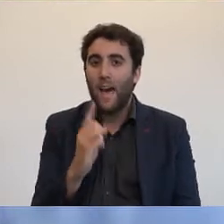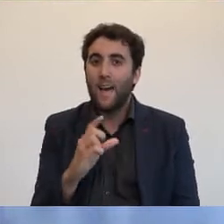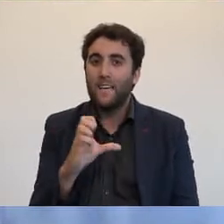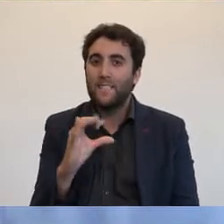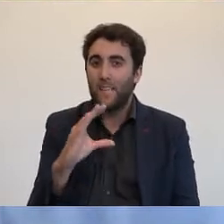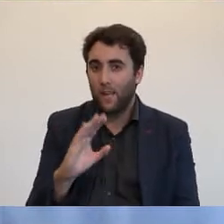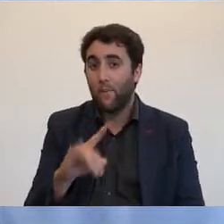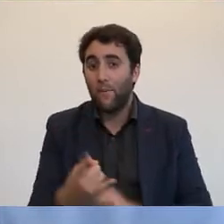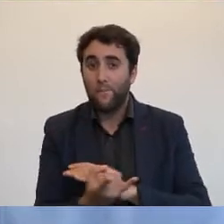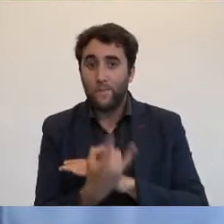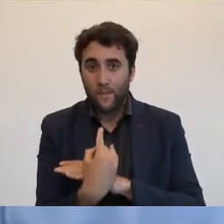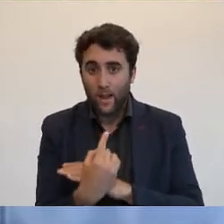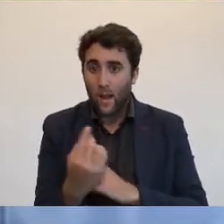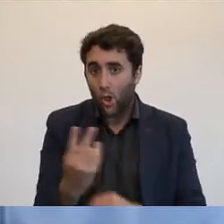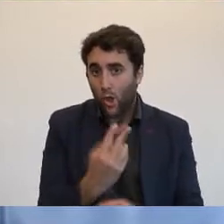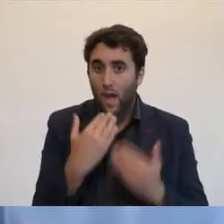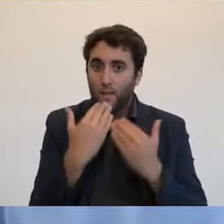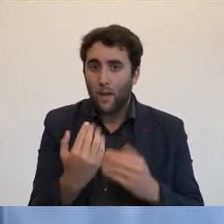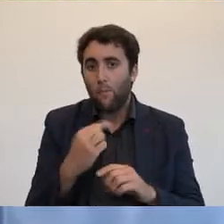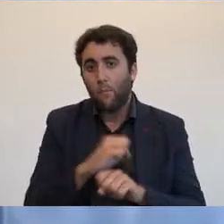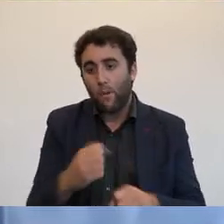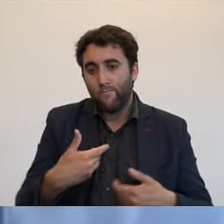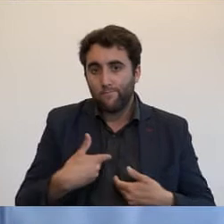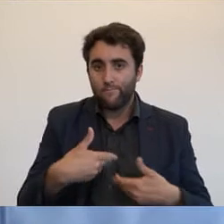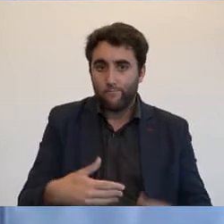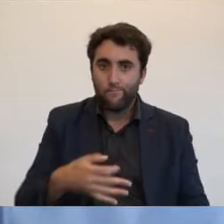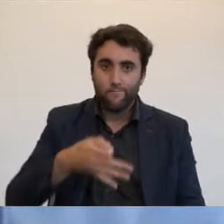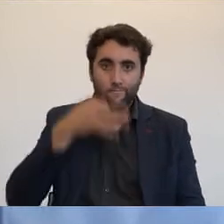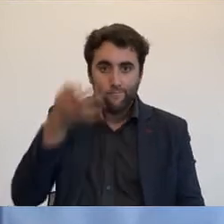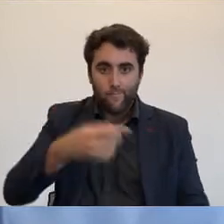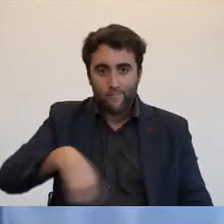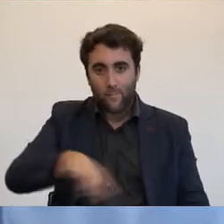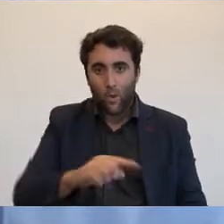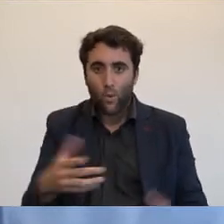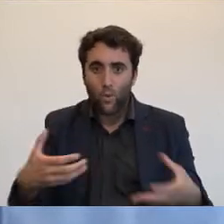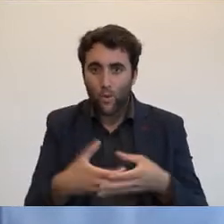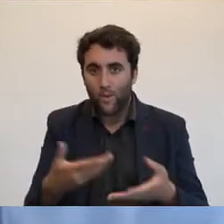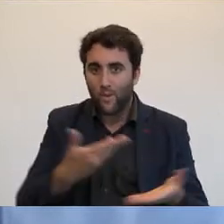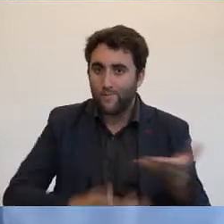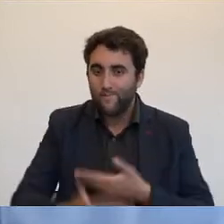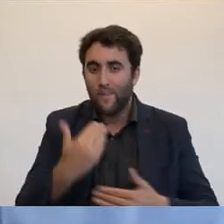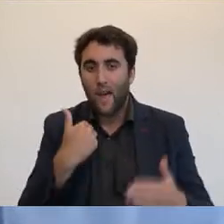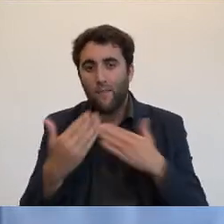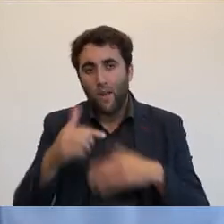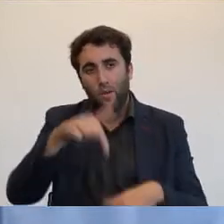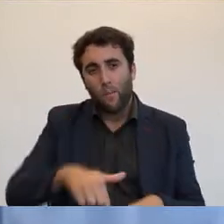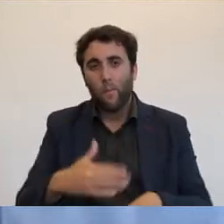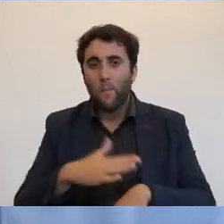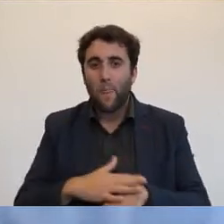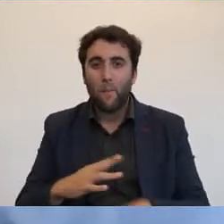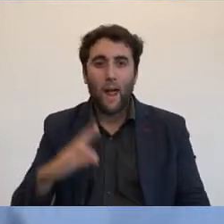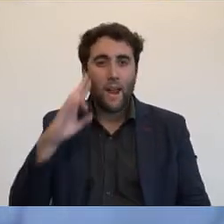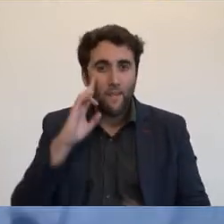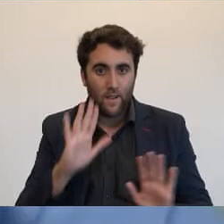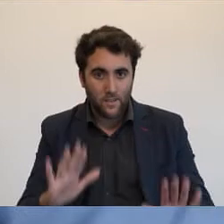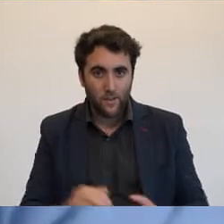Plan Ceibal esta oportunidad de estar hoy con todos vosotros y con todas vosotras en este espacio de reflexión, que